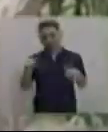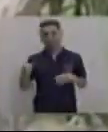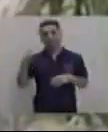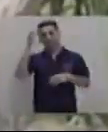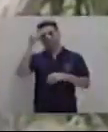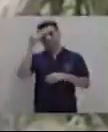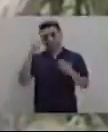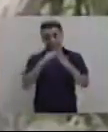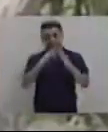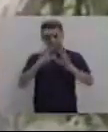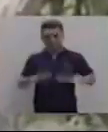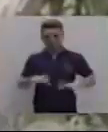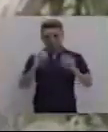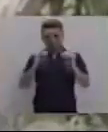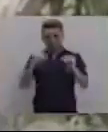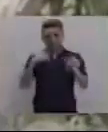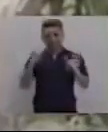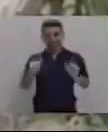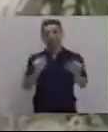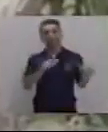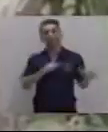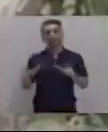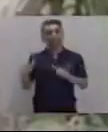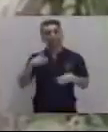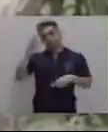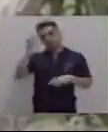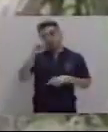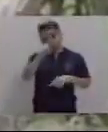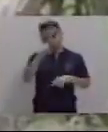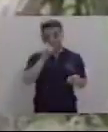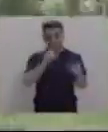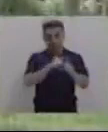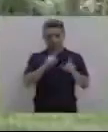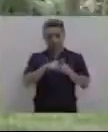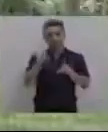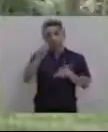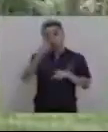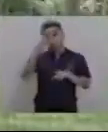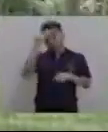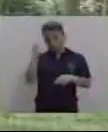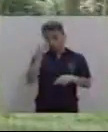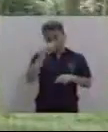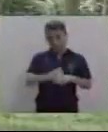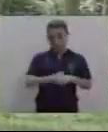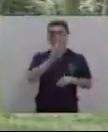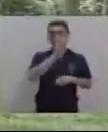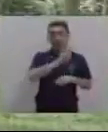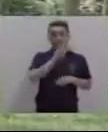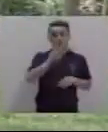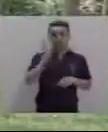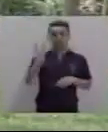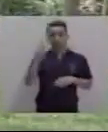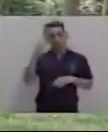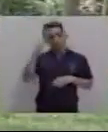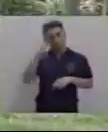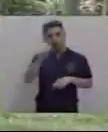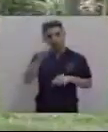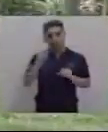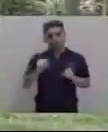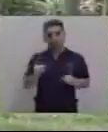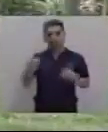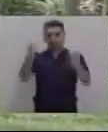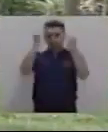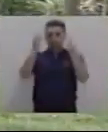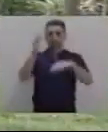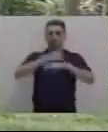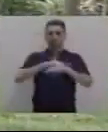Bienvenidos a Aprendo en Casa. Yo ya estoy listo para aprender, espero que ustedes también. Y no te olvides de ingresar a nuestro portal de internet para reforzar